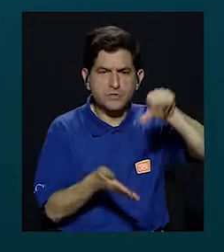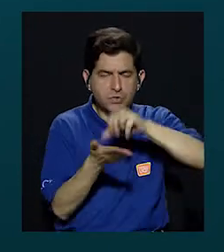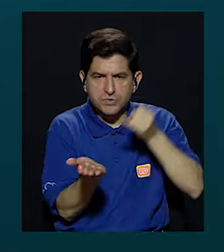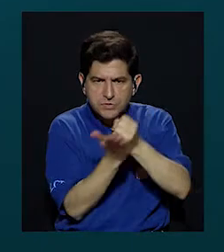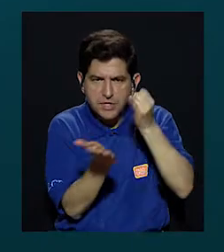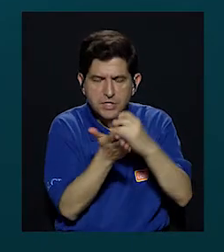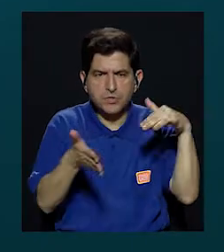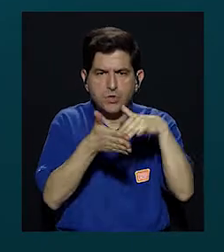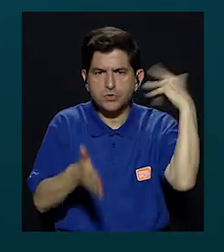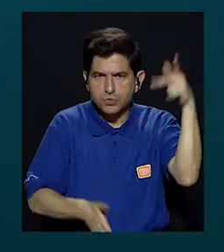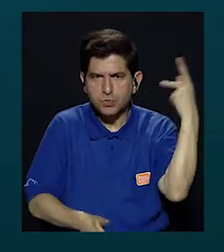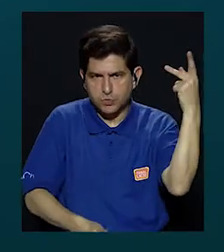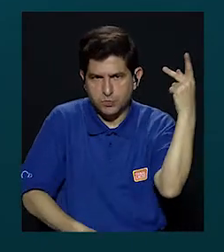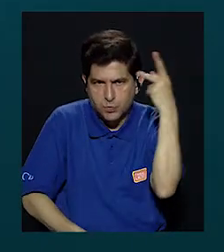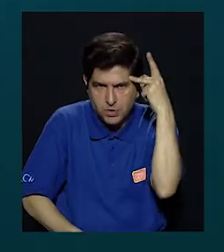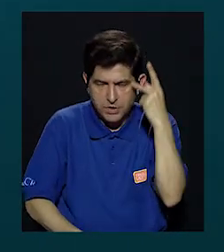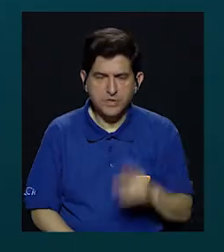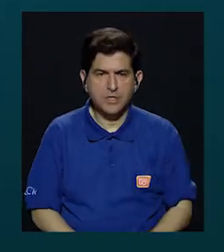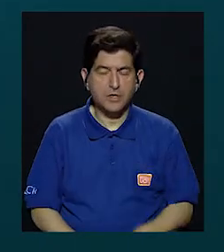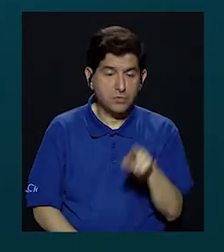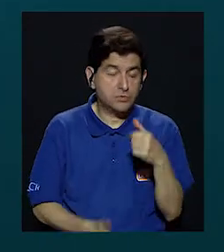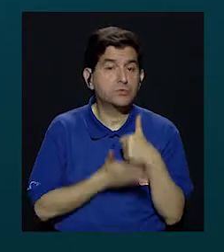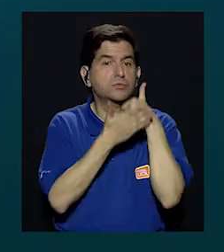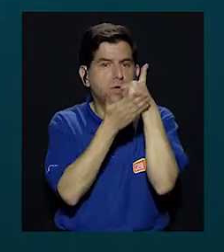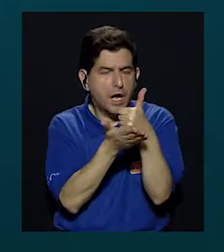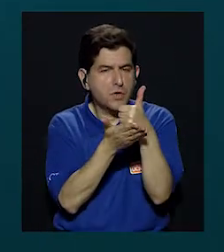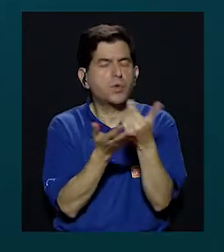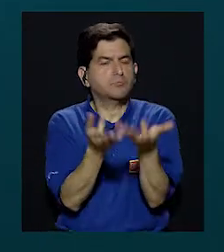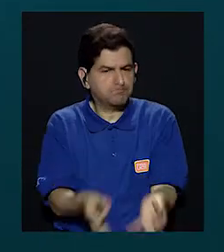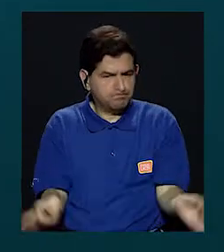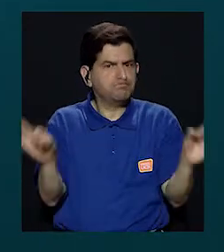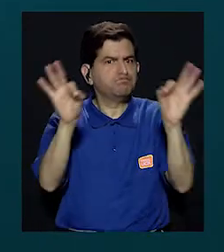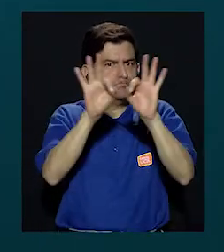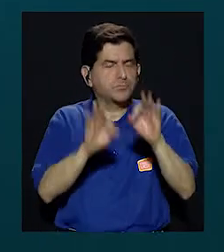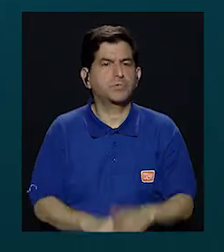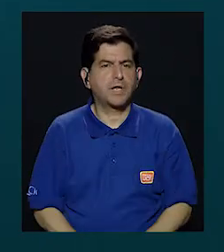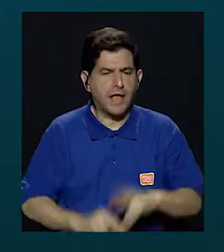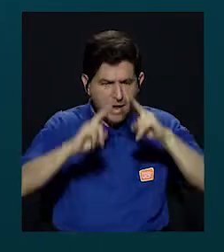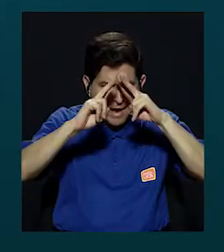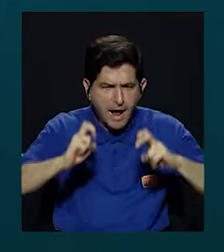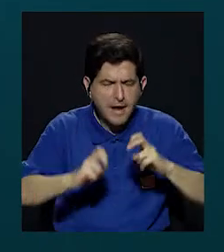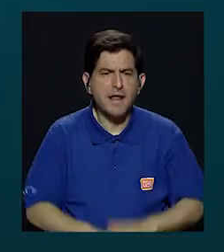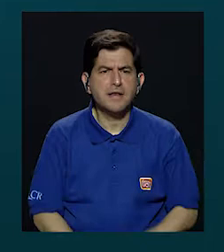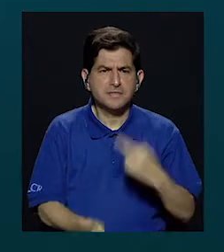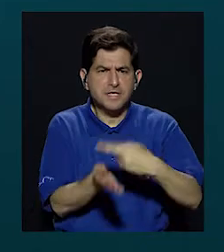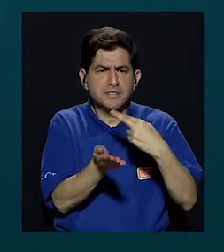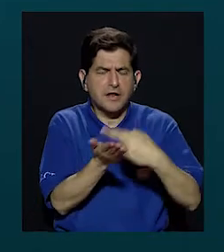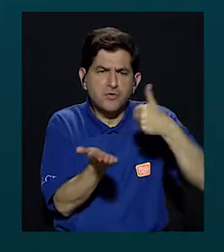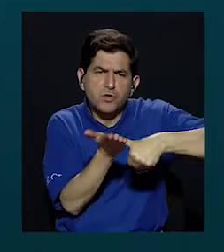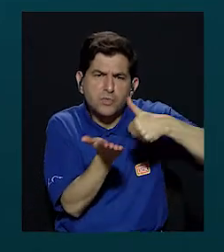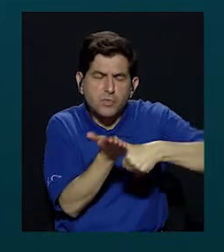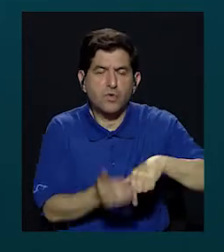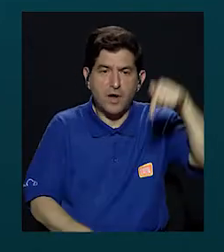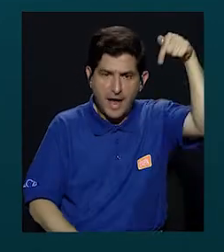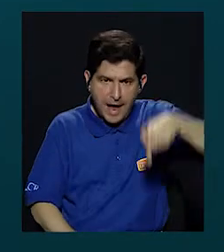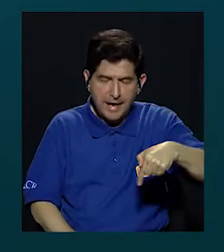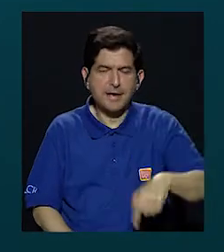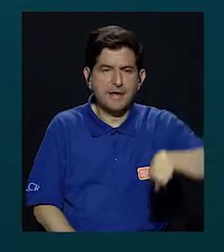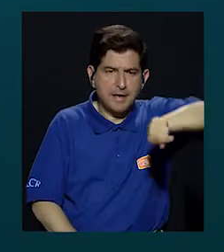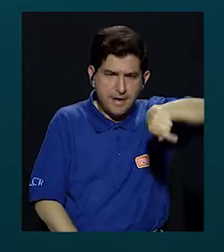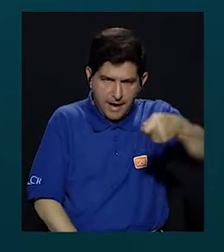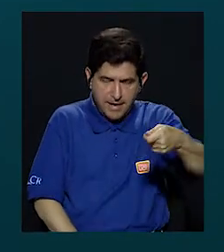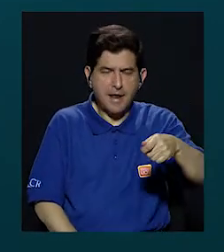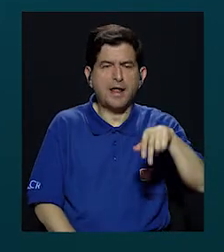del centro de investigación y estudios políticos han contribuido de forma notable con el análisis del pulso electoral y aquí